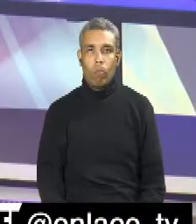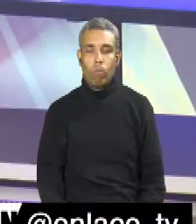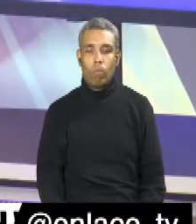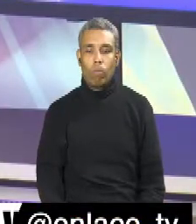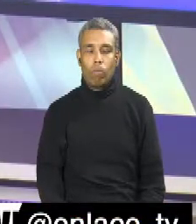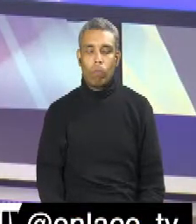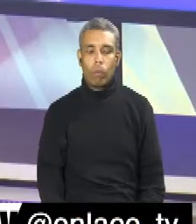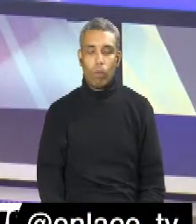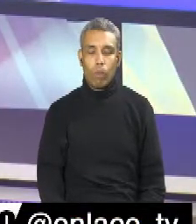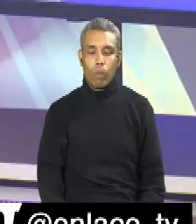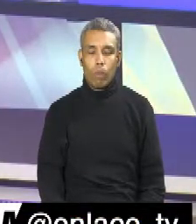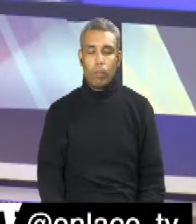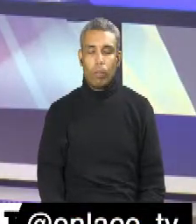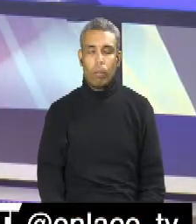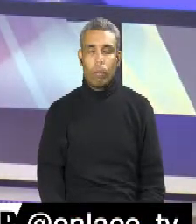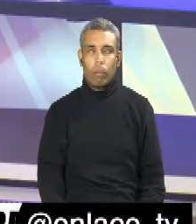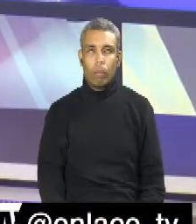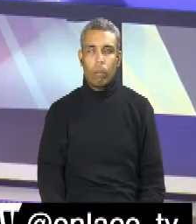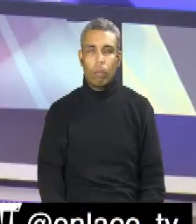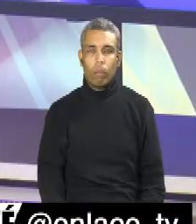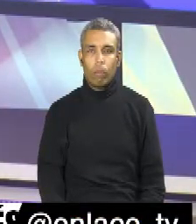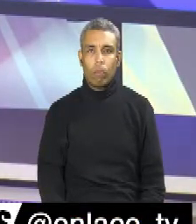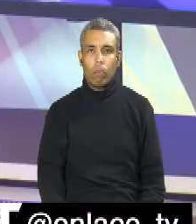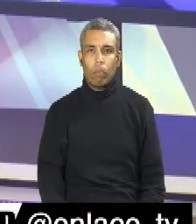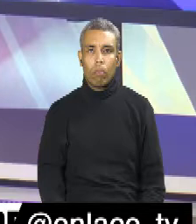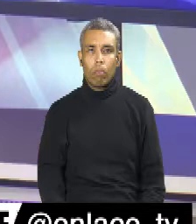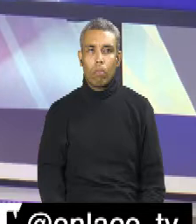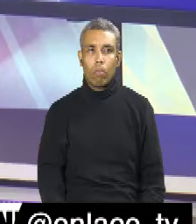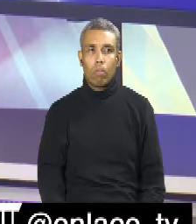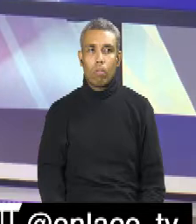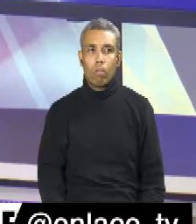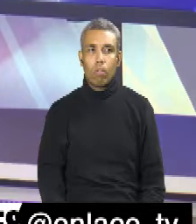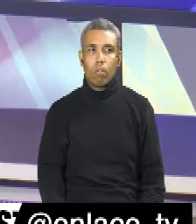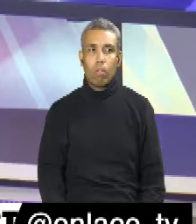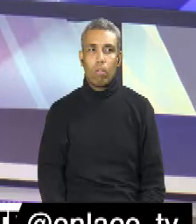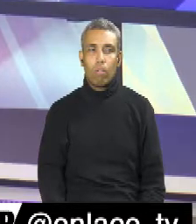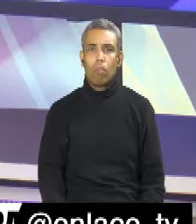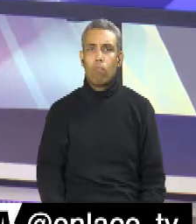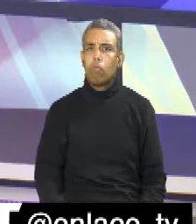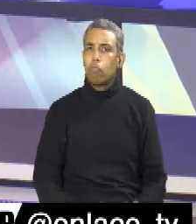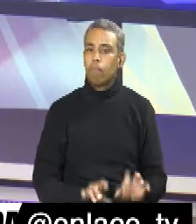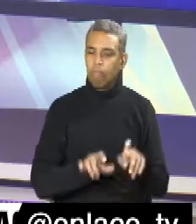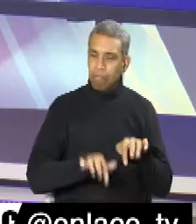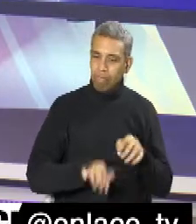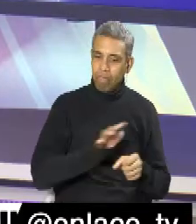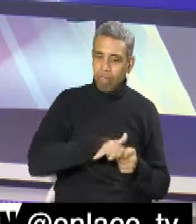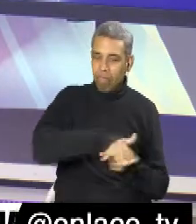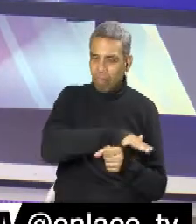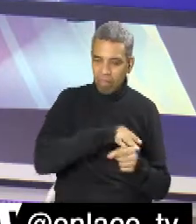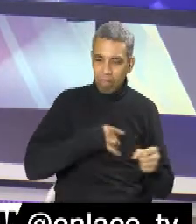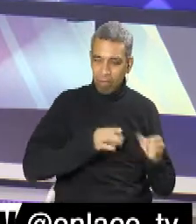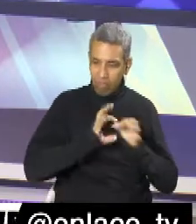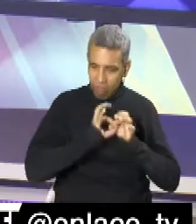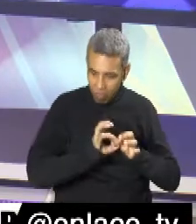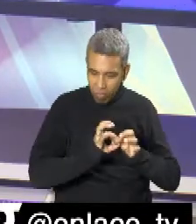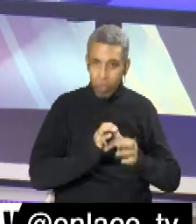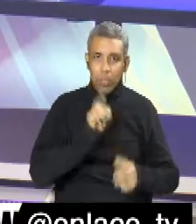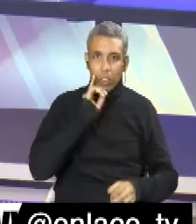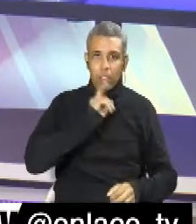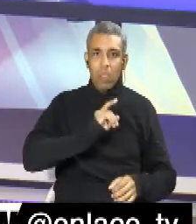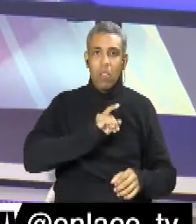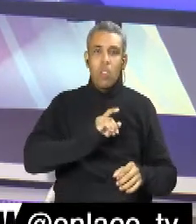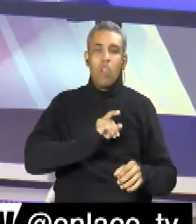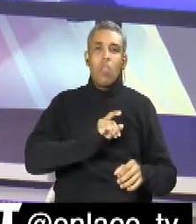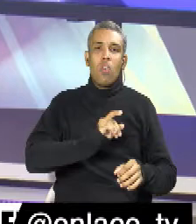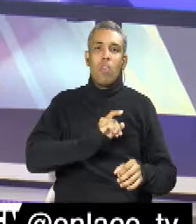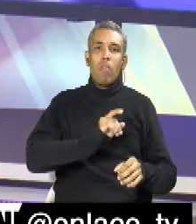Avanza con éxito campaña de cultura ciudadana de la que hacen parte la Secretaría de Medio Ambiente y Enlace Televisión con su personaje Rufino. Este fin